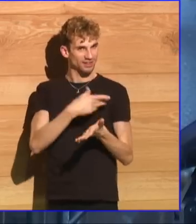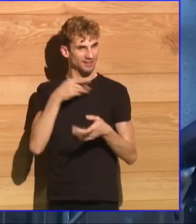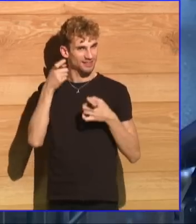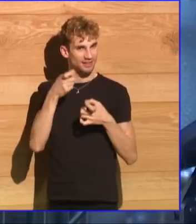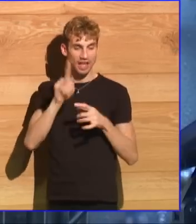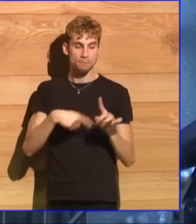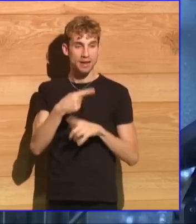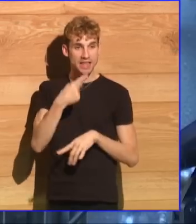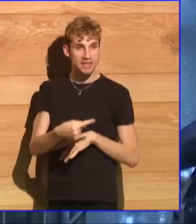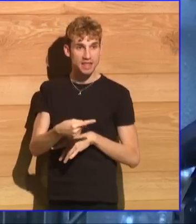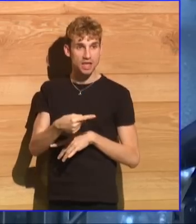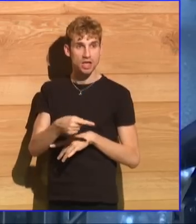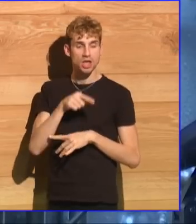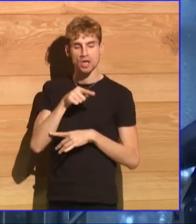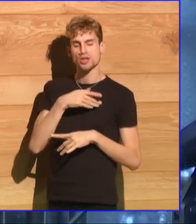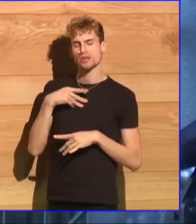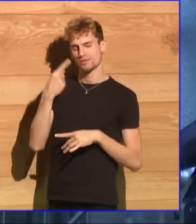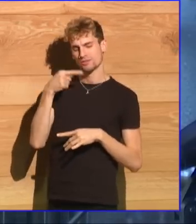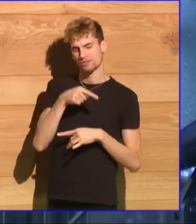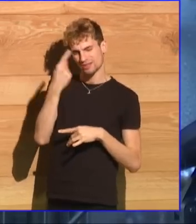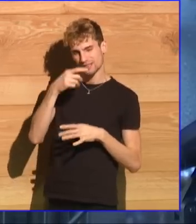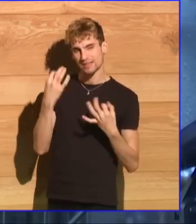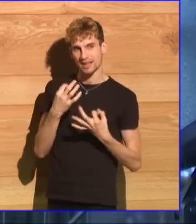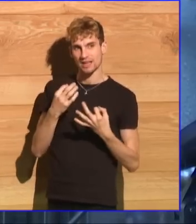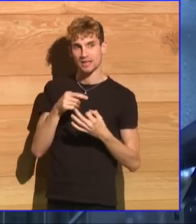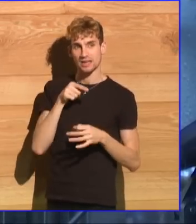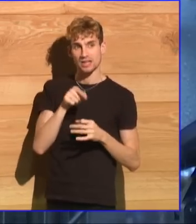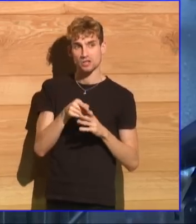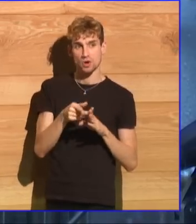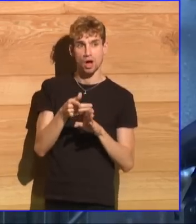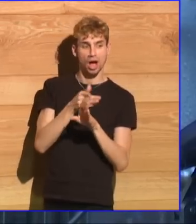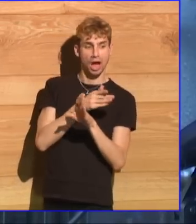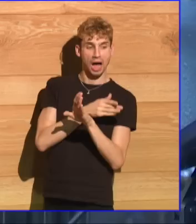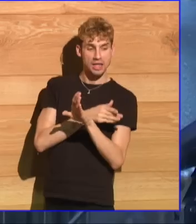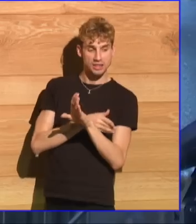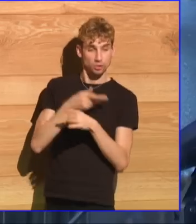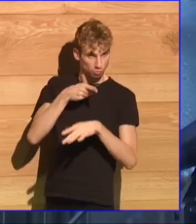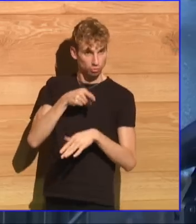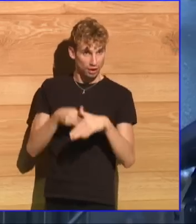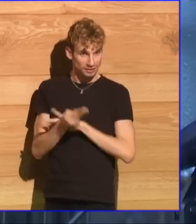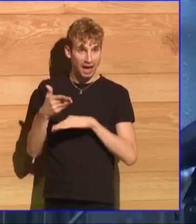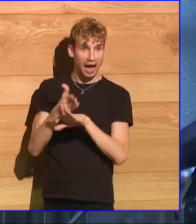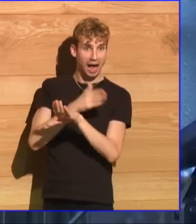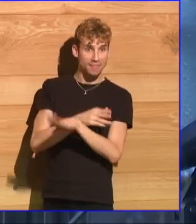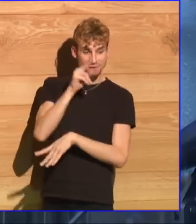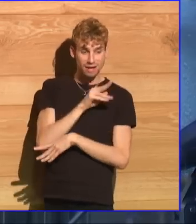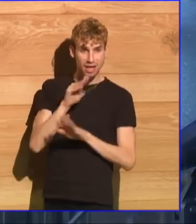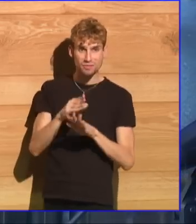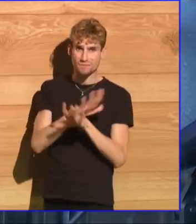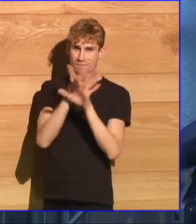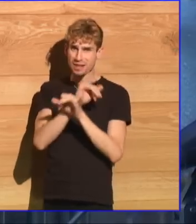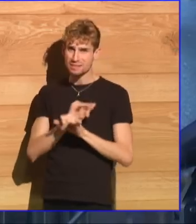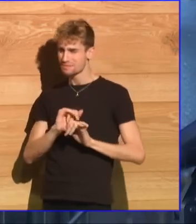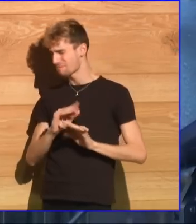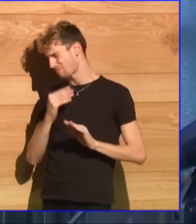y le dice, quiero que sepas, Jack, que antes de tenerte a ti, tus padres eran muchísimo más felices. Y yo dije,